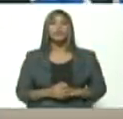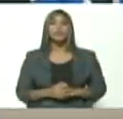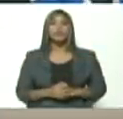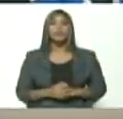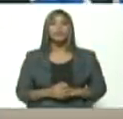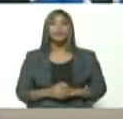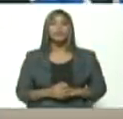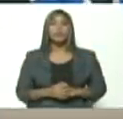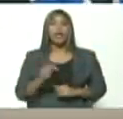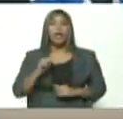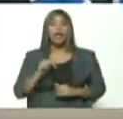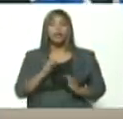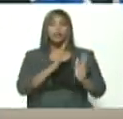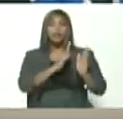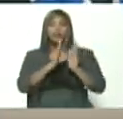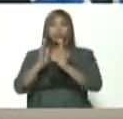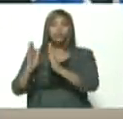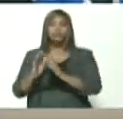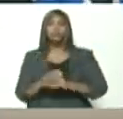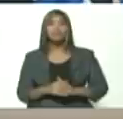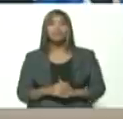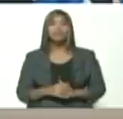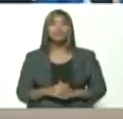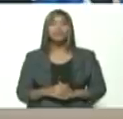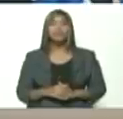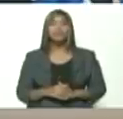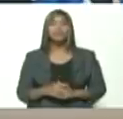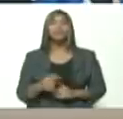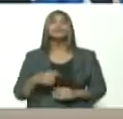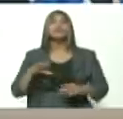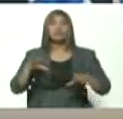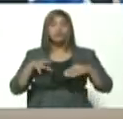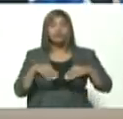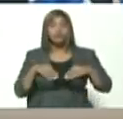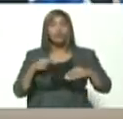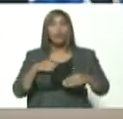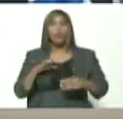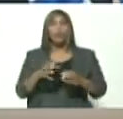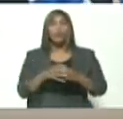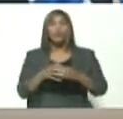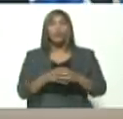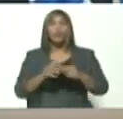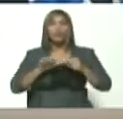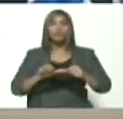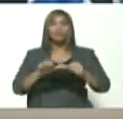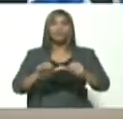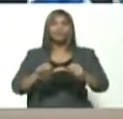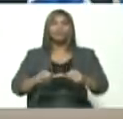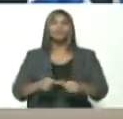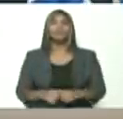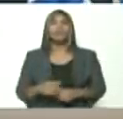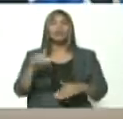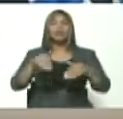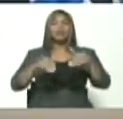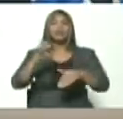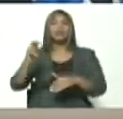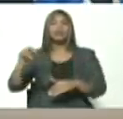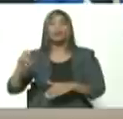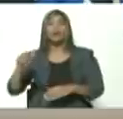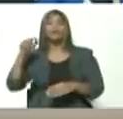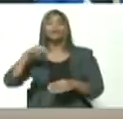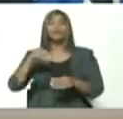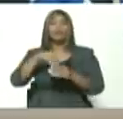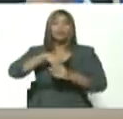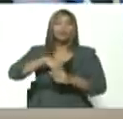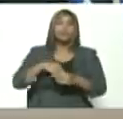en este directorio declararnos en sesión permanente. El Consejo Nacional Electoral entra en sesión